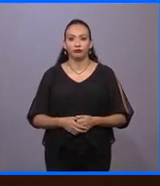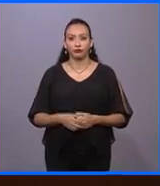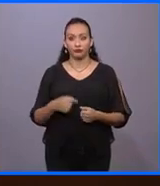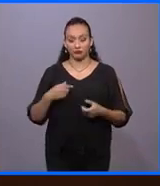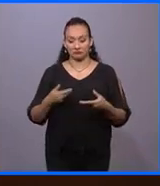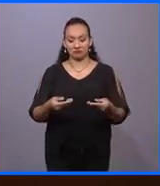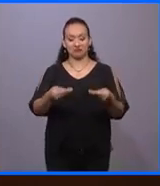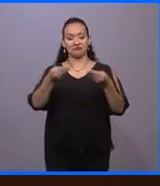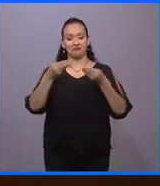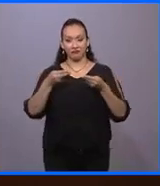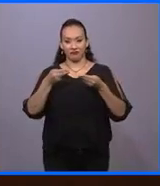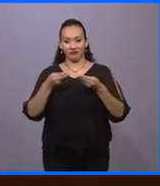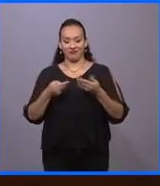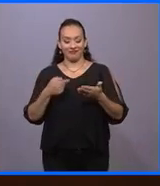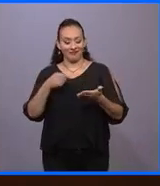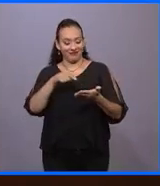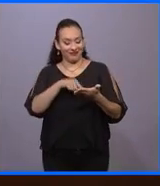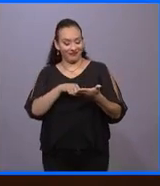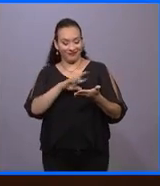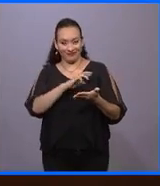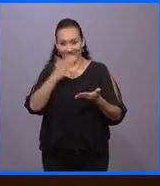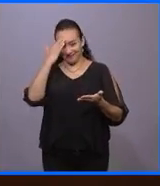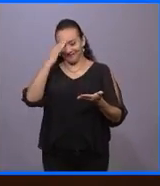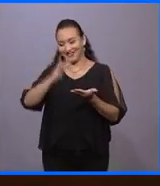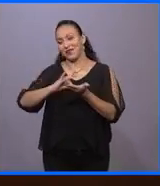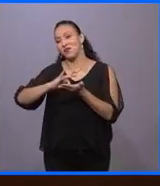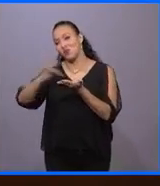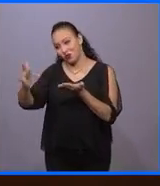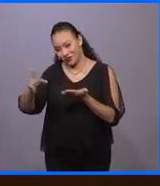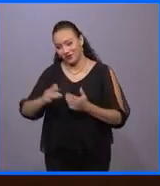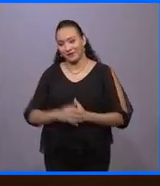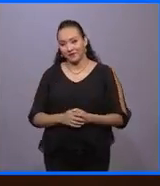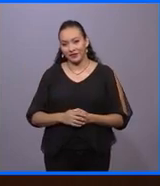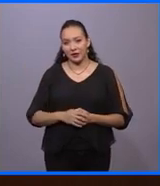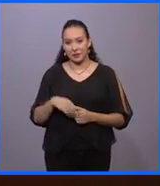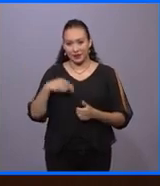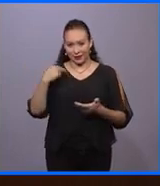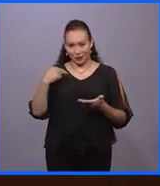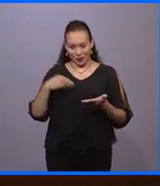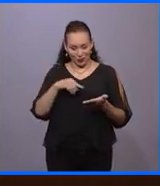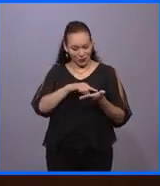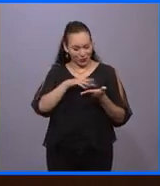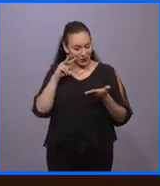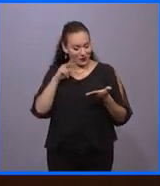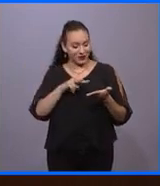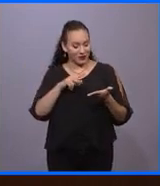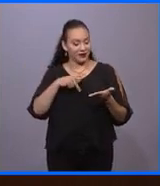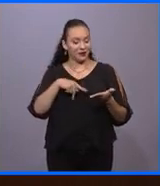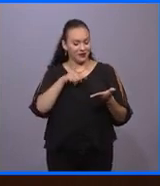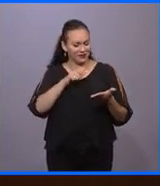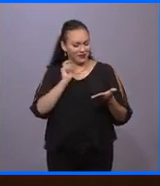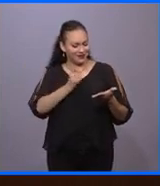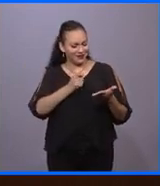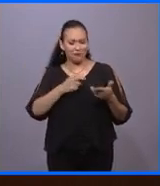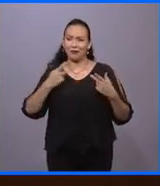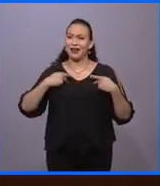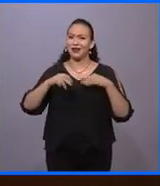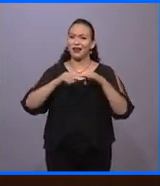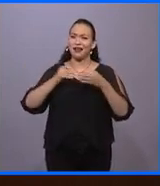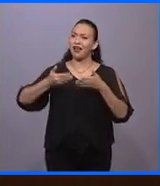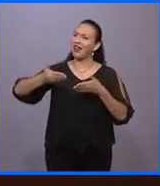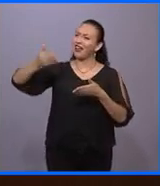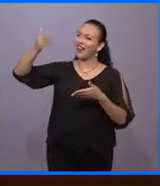Recibo humildemente este reconocimiento, no a mi nombre, sino a nombre de todas las